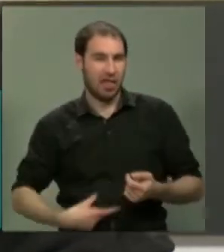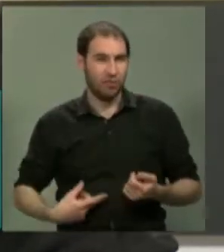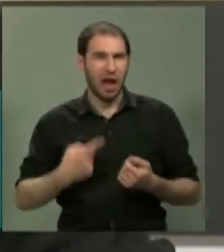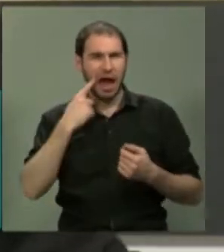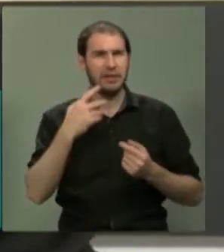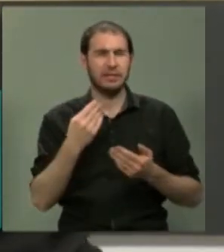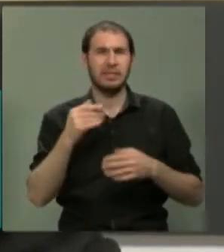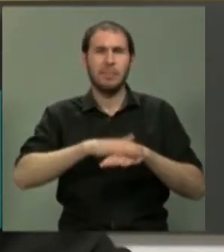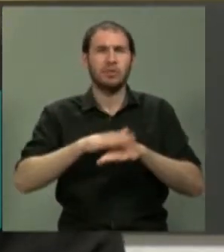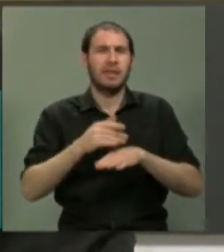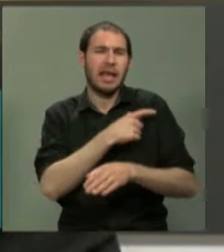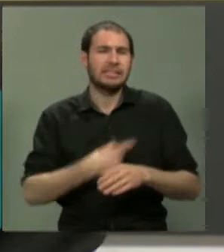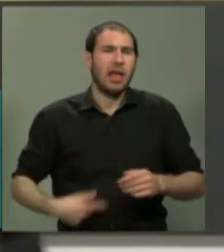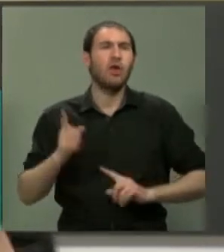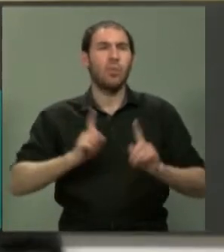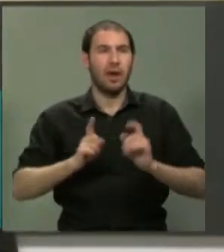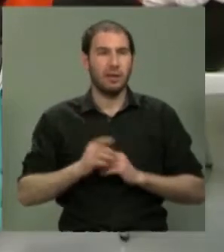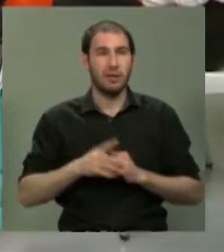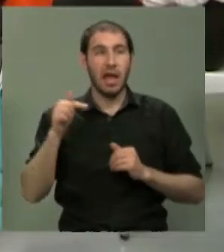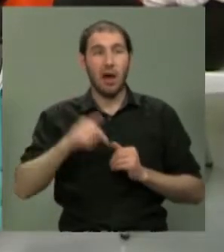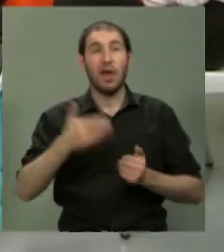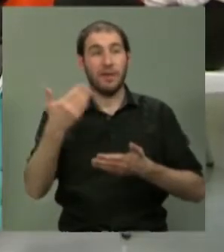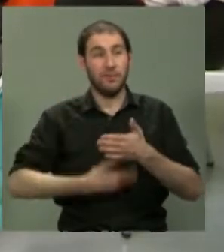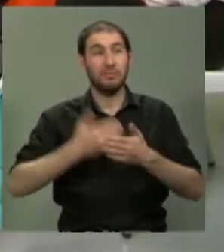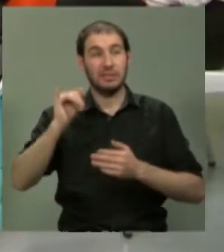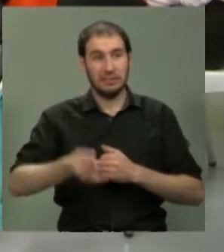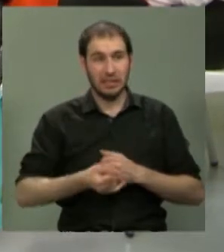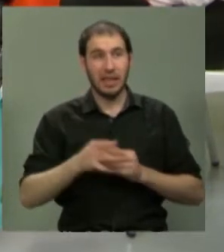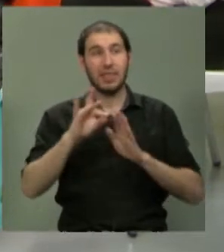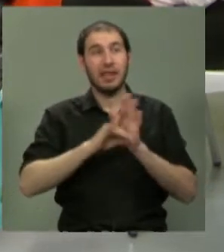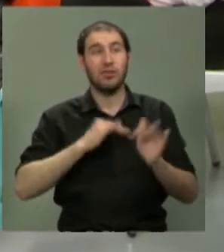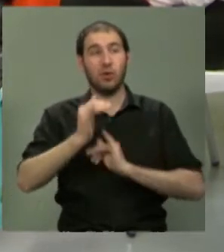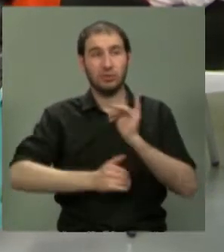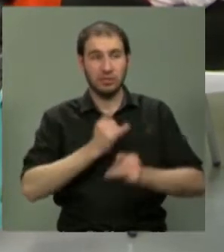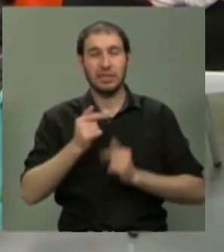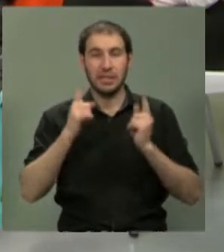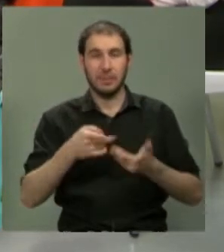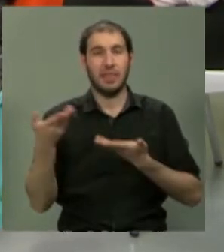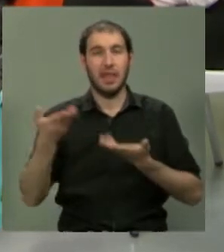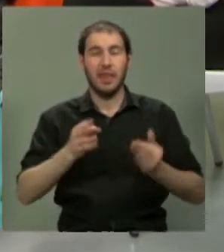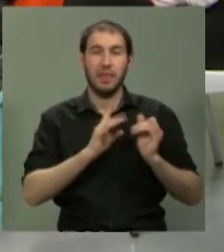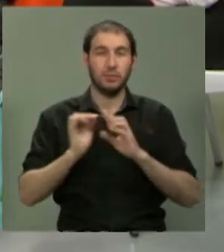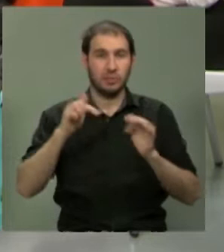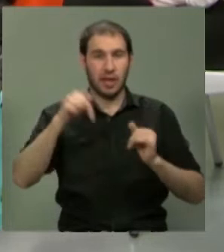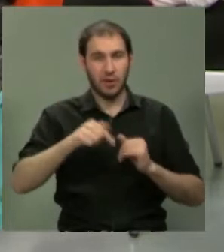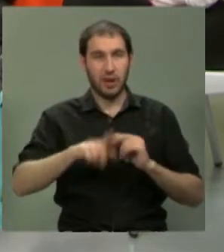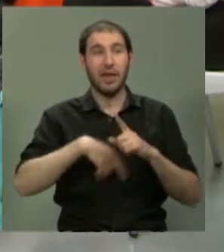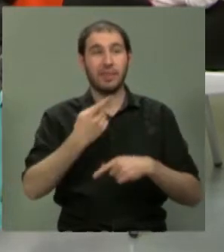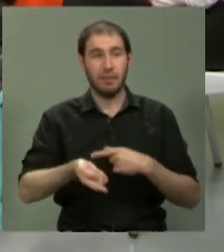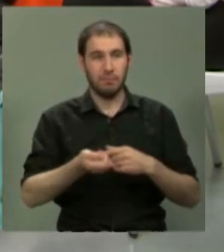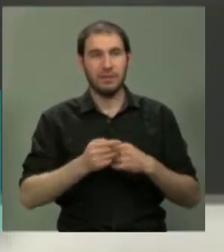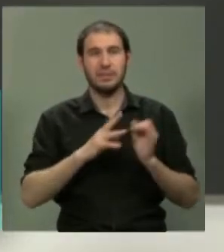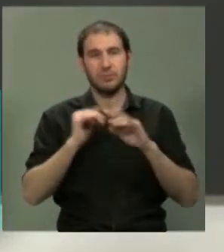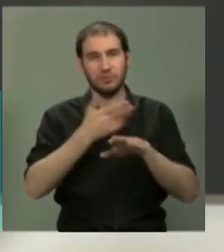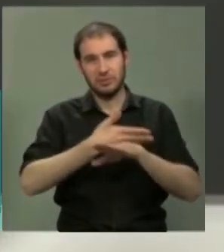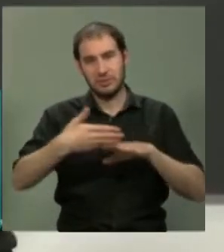¿Cuál es la función que tiene que cumplir? Vamos a ir al informe para que veamos esos datos que también pueden aportar a la discusión aquí, y ya seguimos con